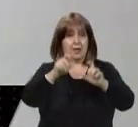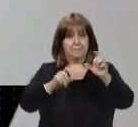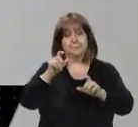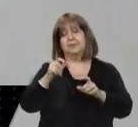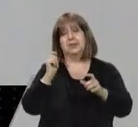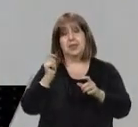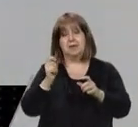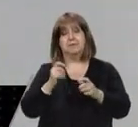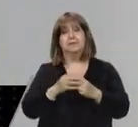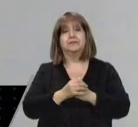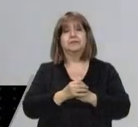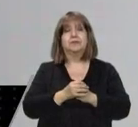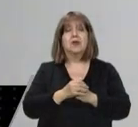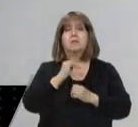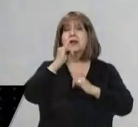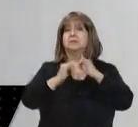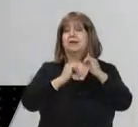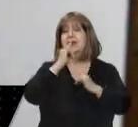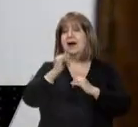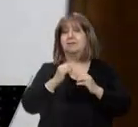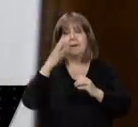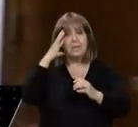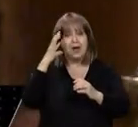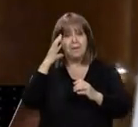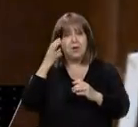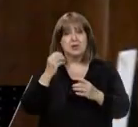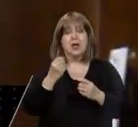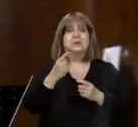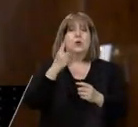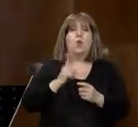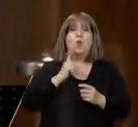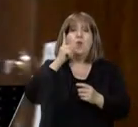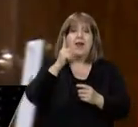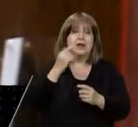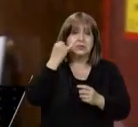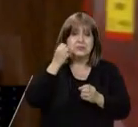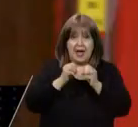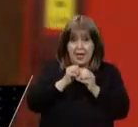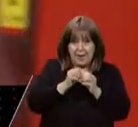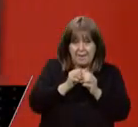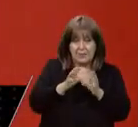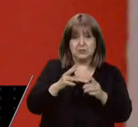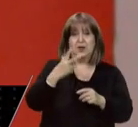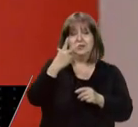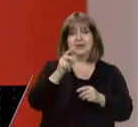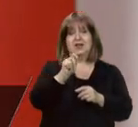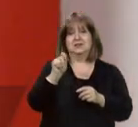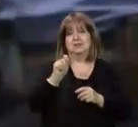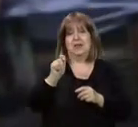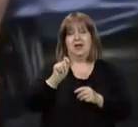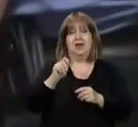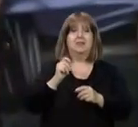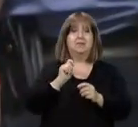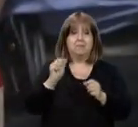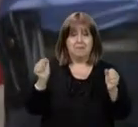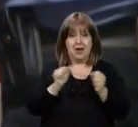la información para detallar y para recordar, porque realmente hace un año, justamente, un 3 de mayo del 2021,